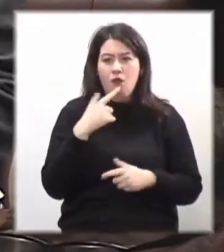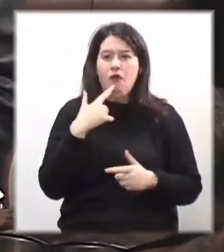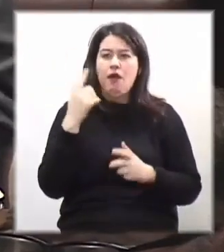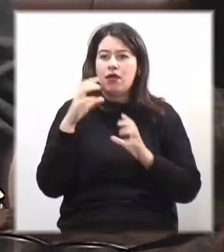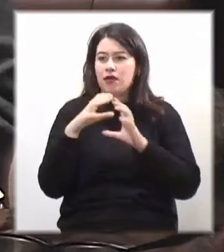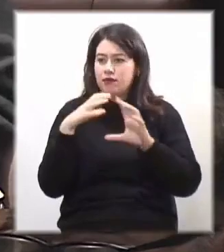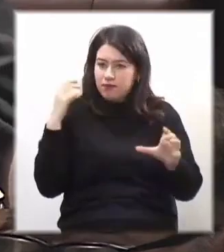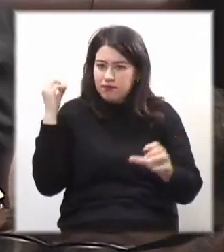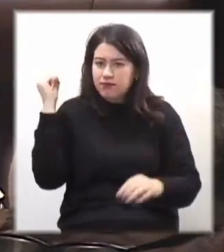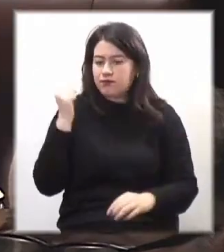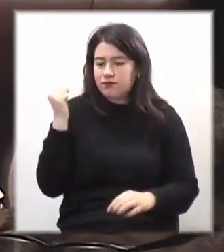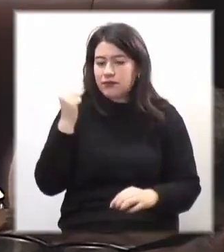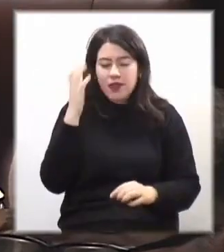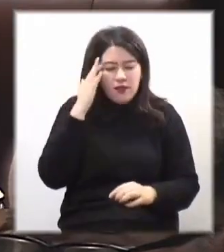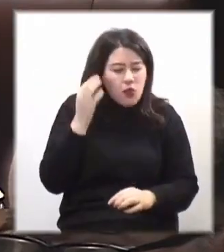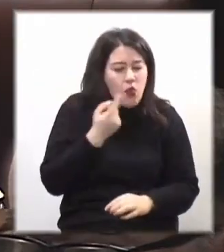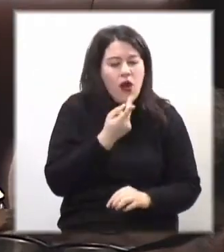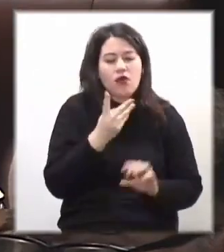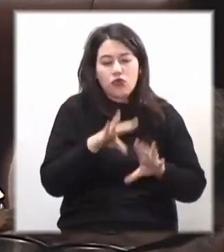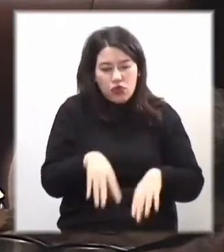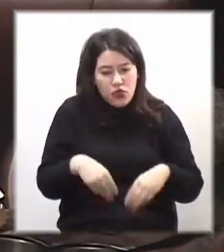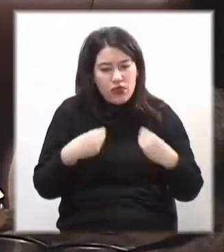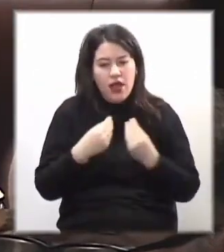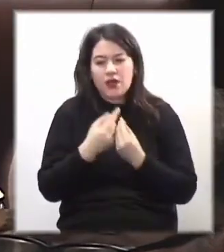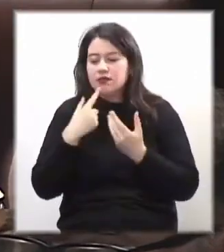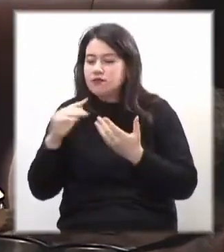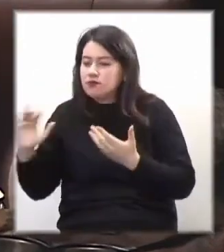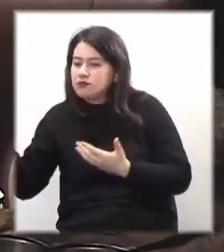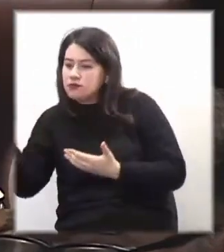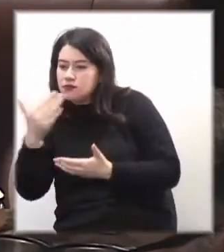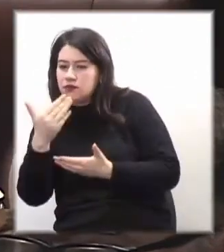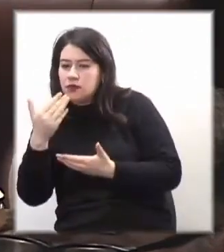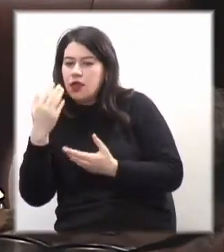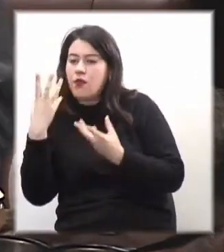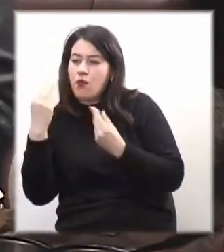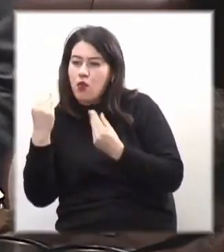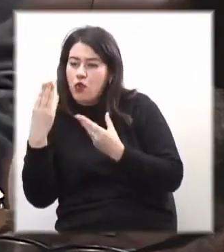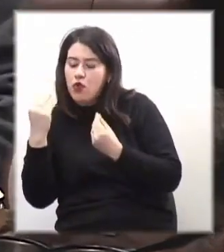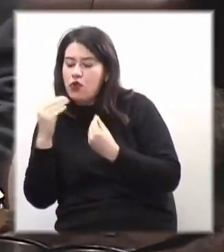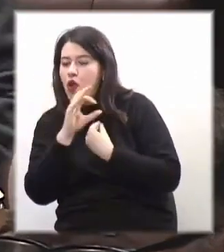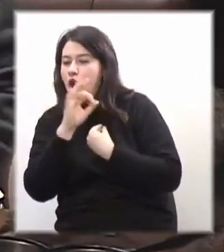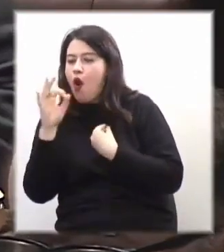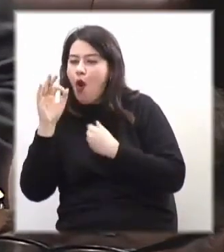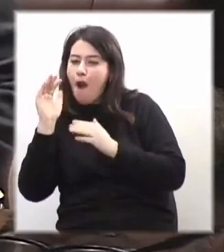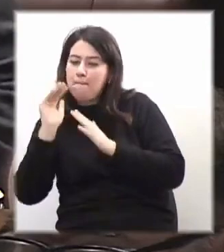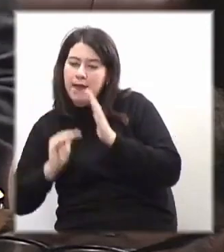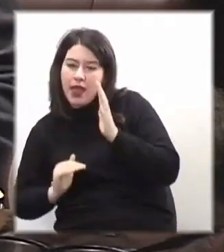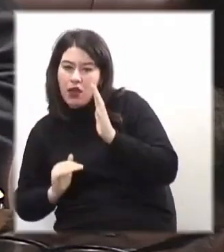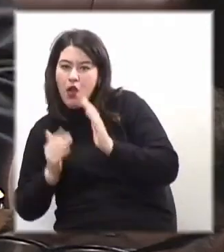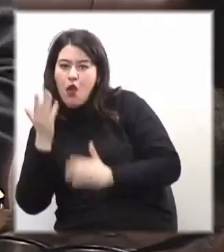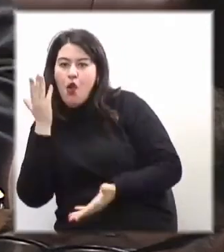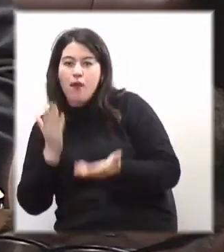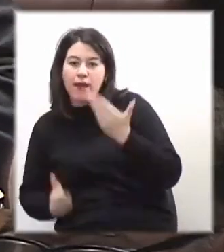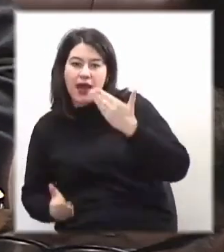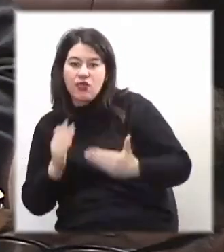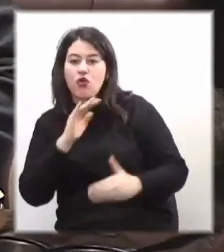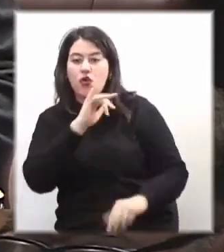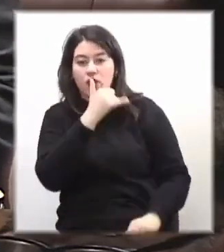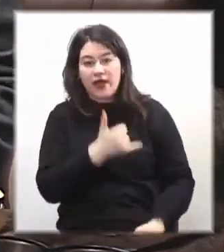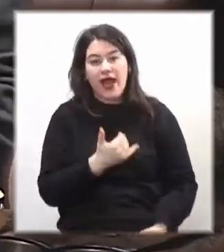Será muy difícil establecer que lo que se está incautando sea un porcentaje importante o un porcentaje marginal de